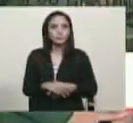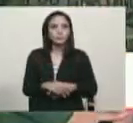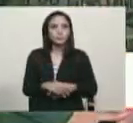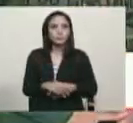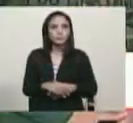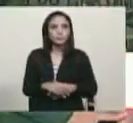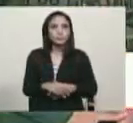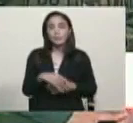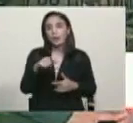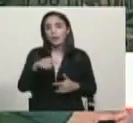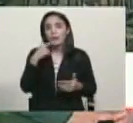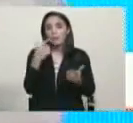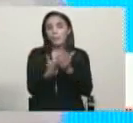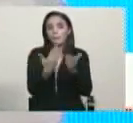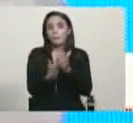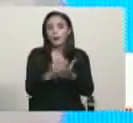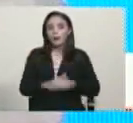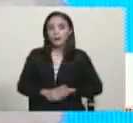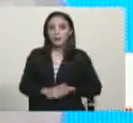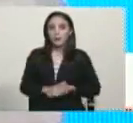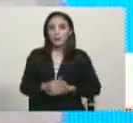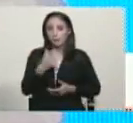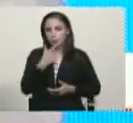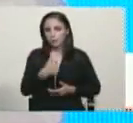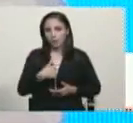Aquí me están solicitando